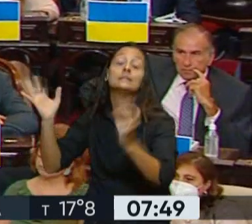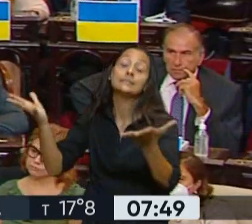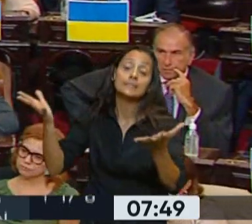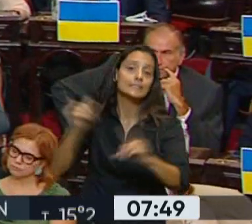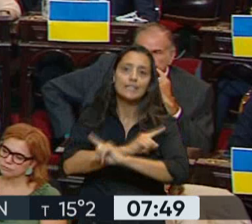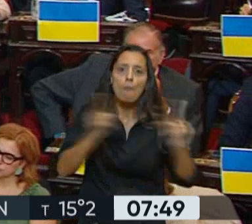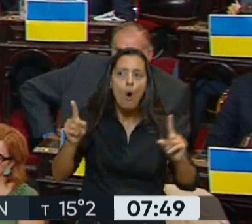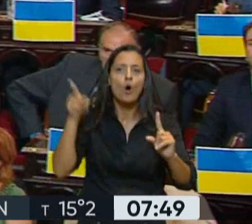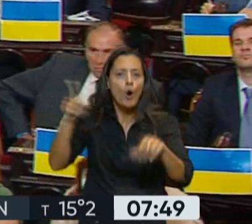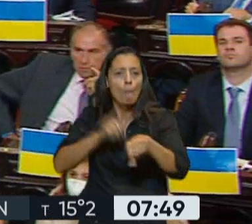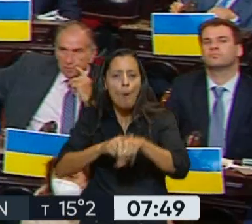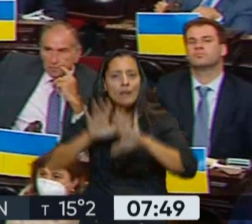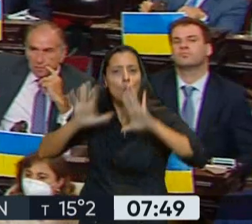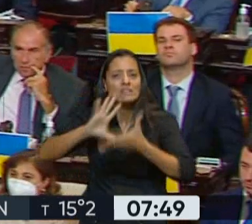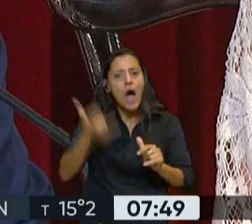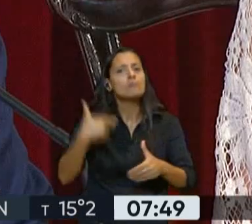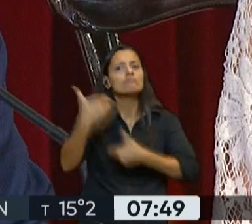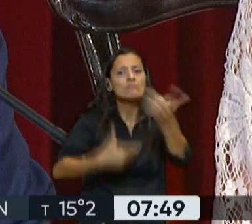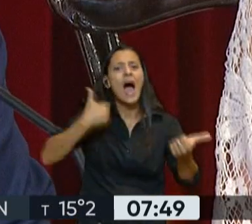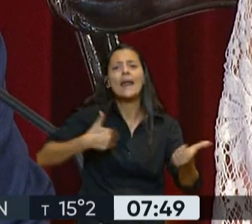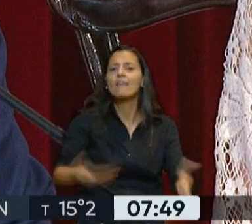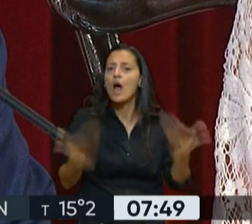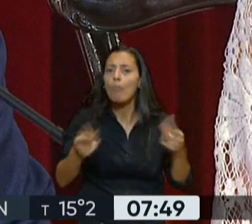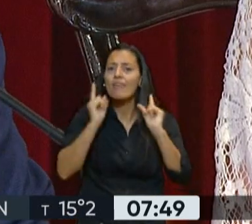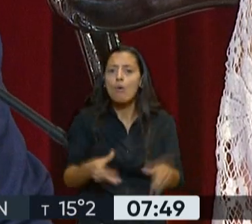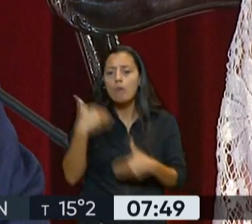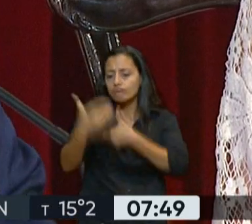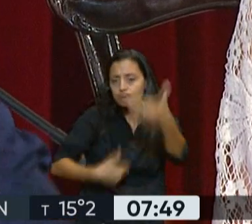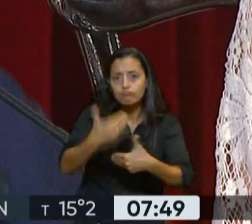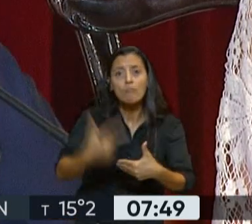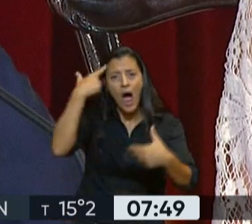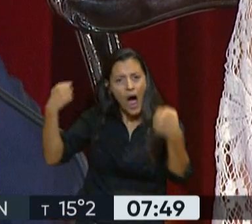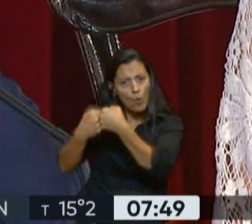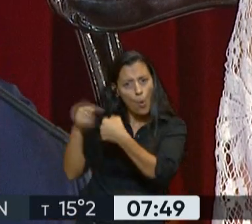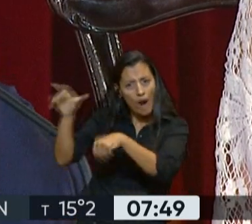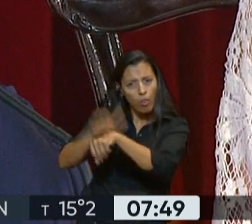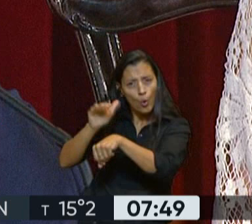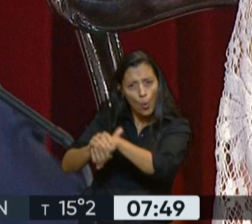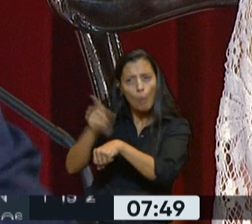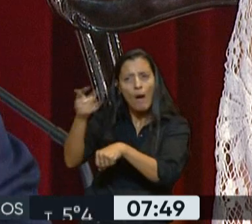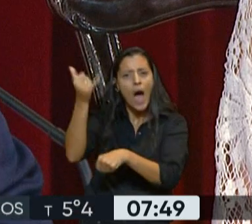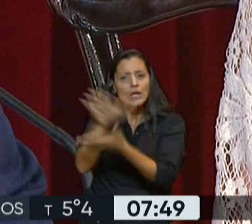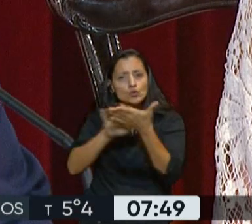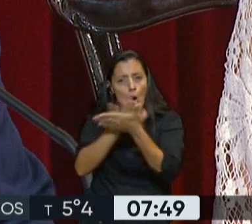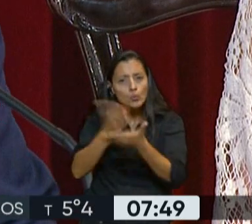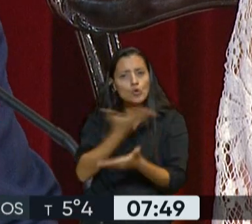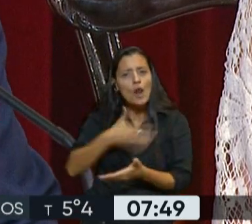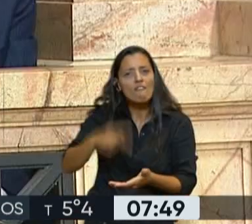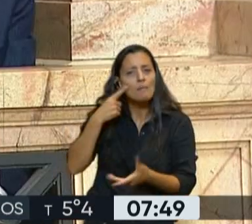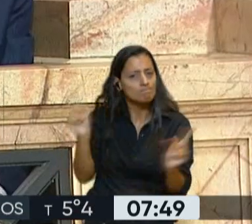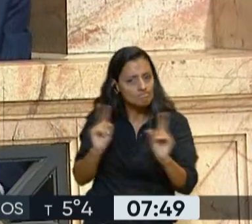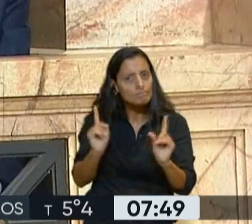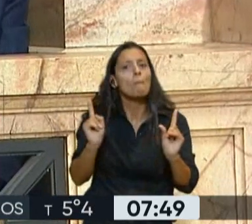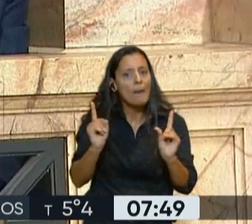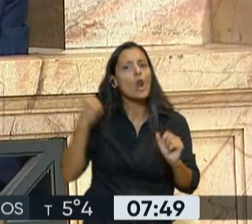mucho menos en las condiciones que ya describí. El acuerdo no resuelve el problema de la deuda externa, pero da un paso